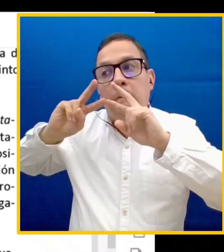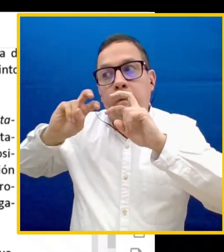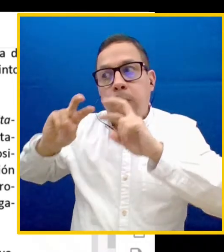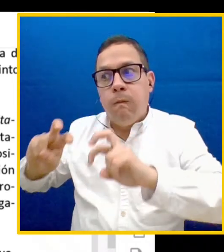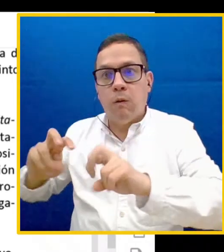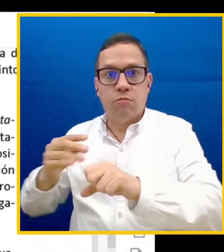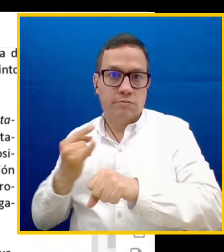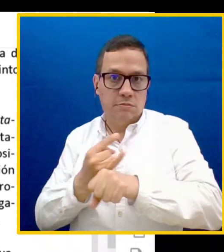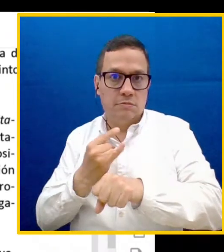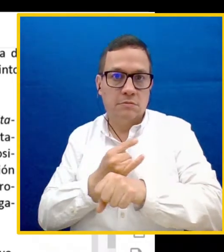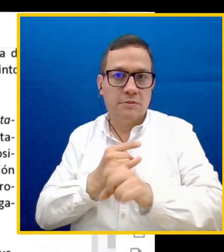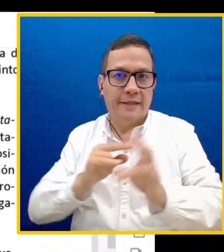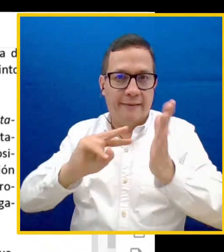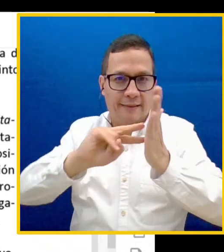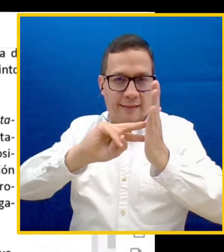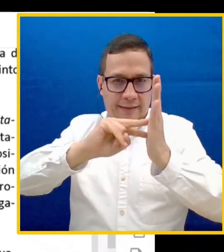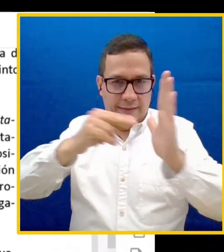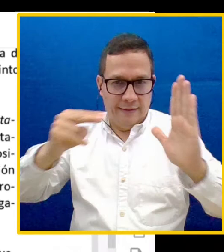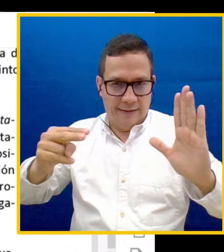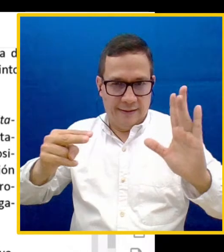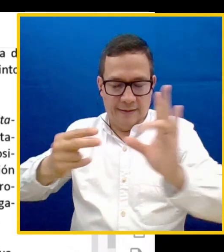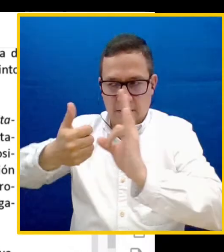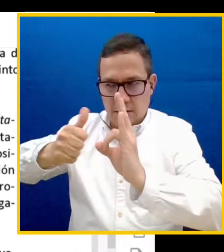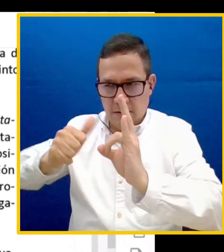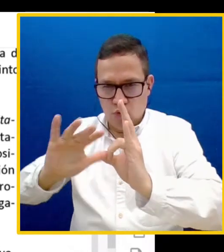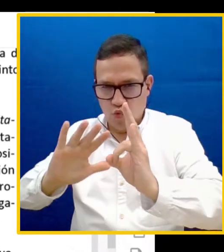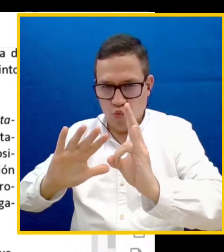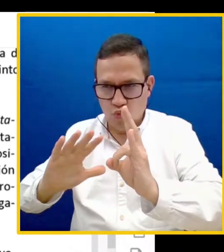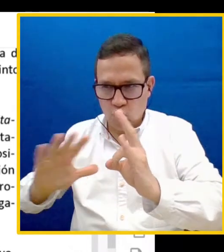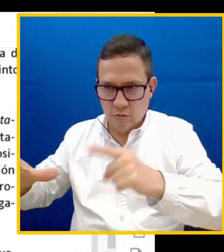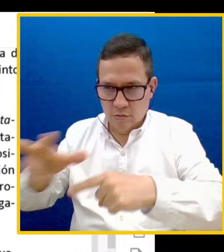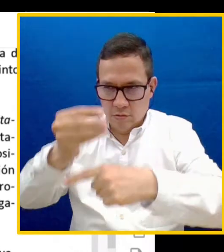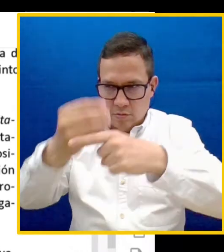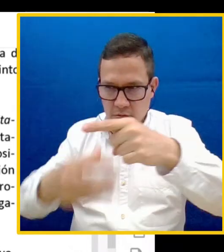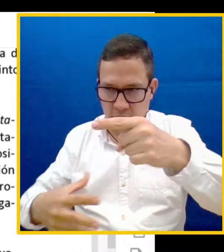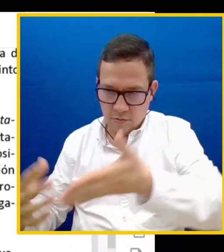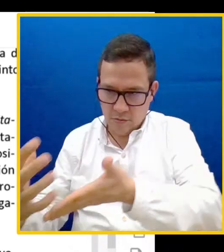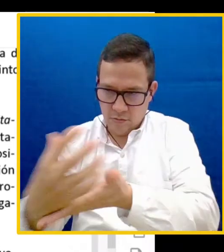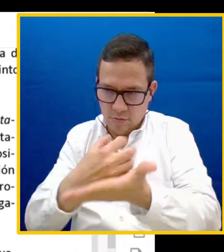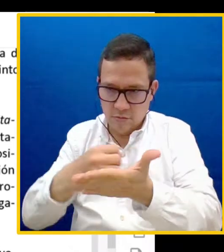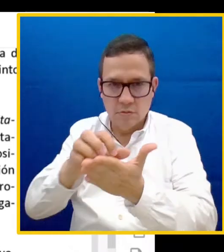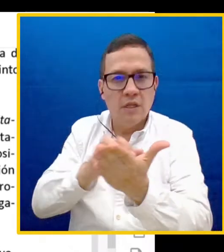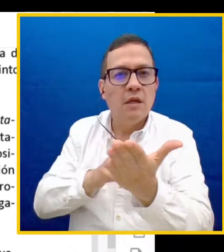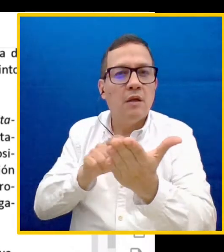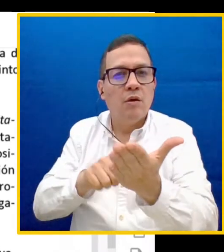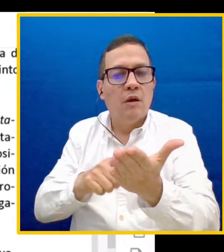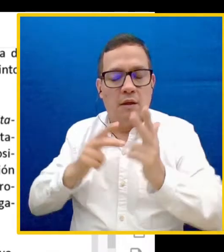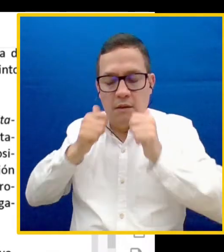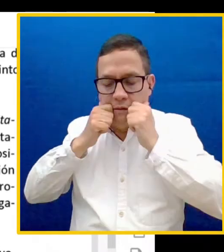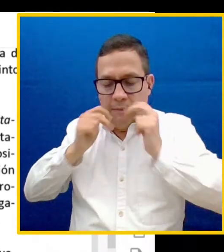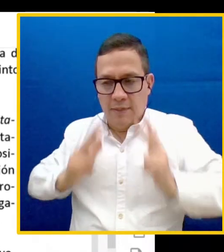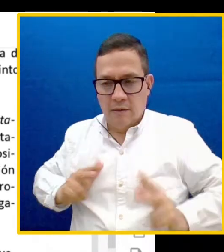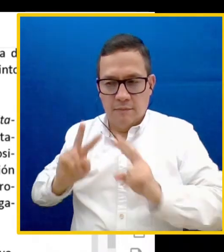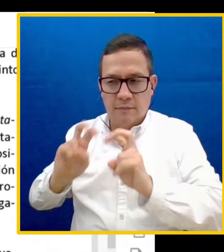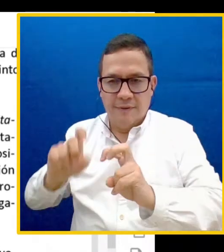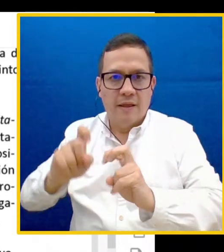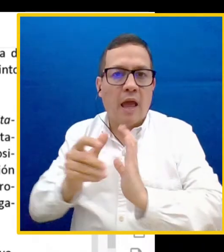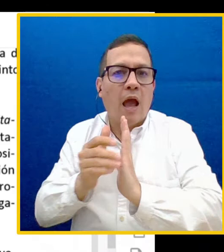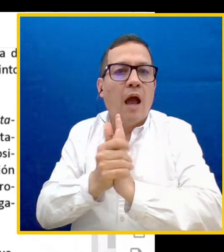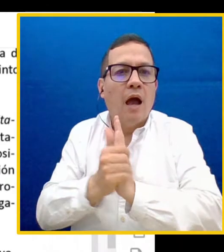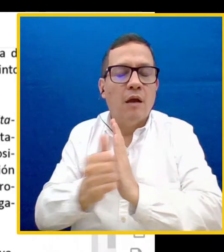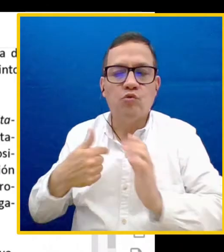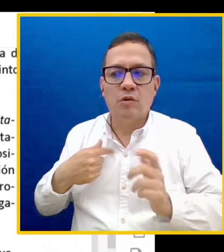técnicas cualitativas de recolección de datos, los investigadores deben tener la habilidad de saber manejarse